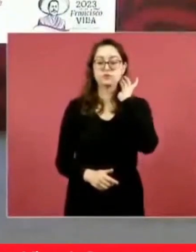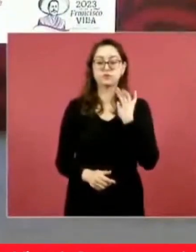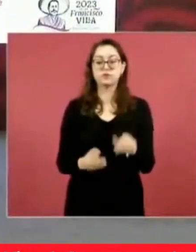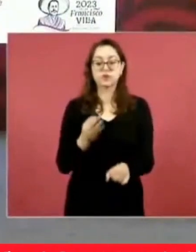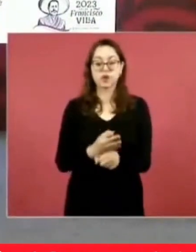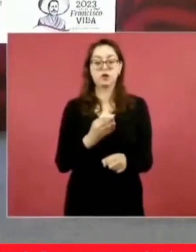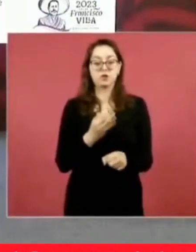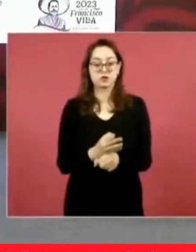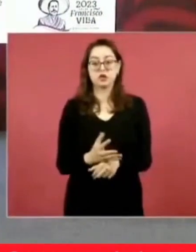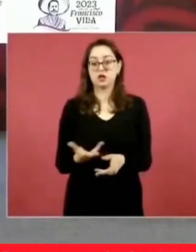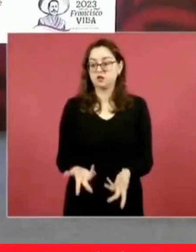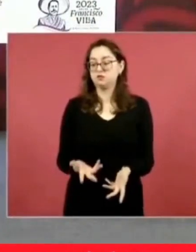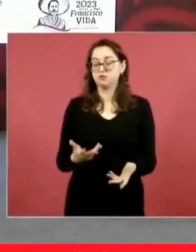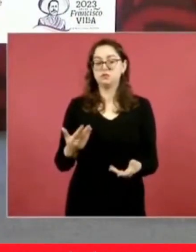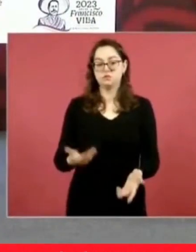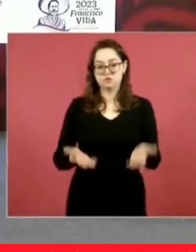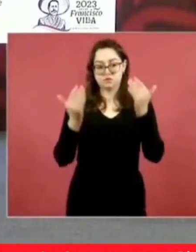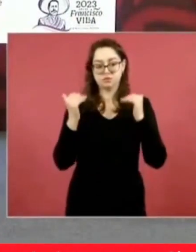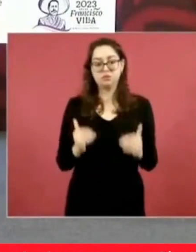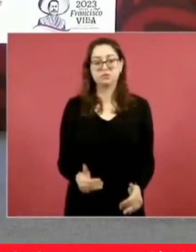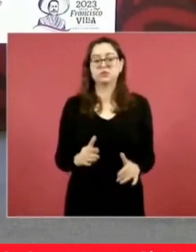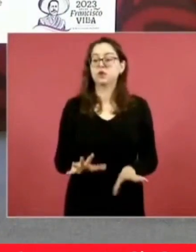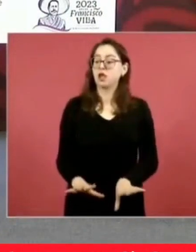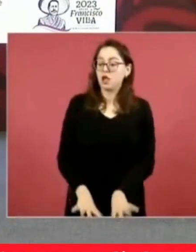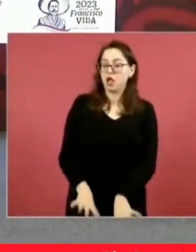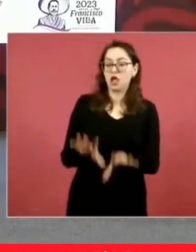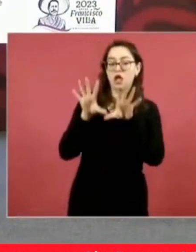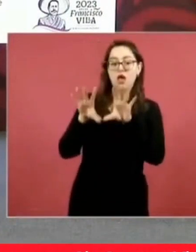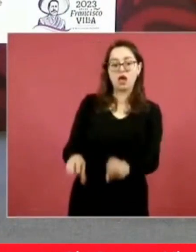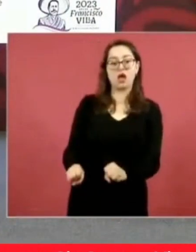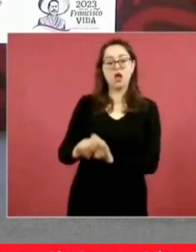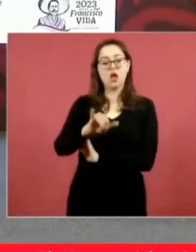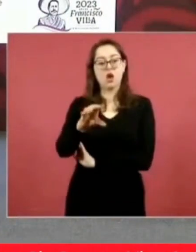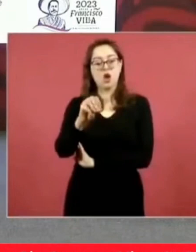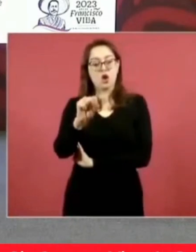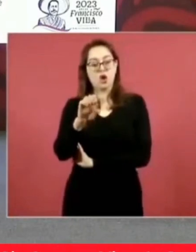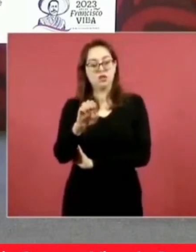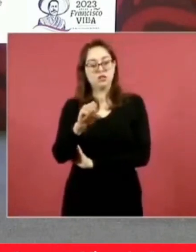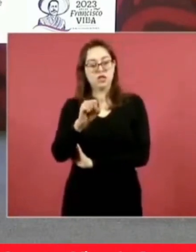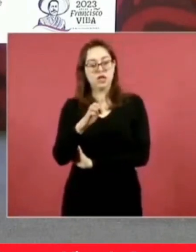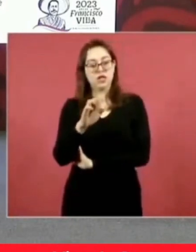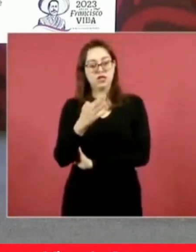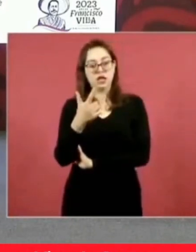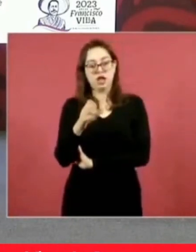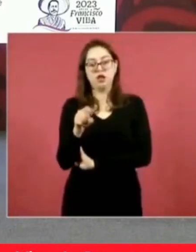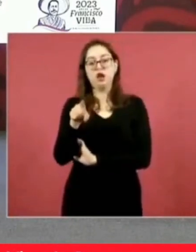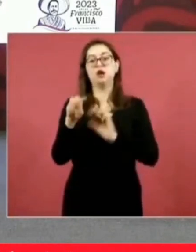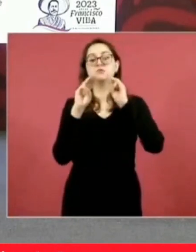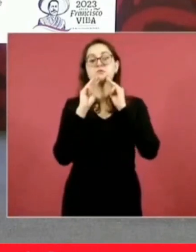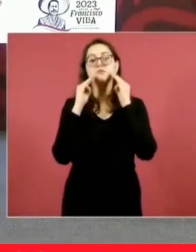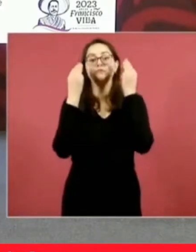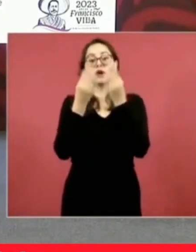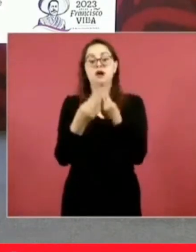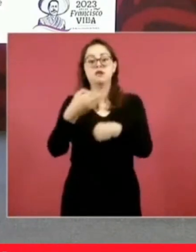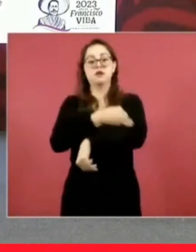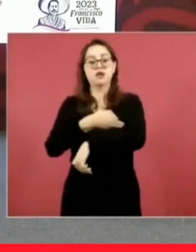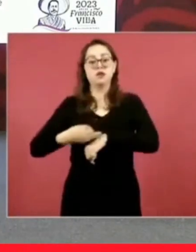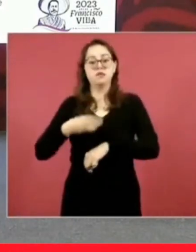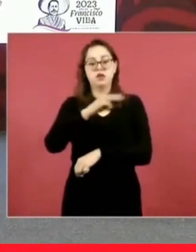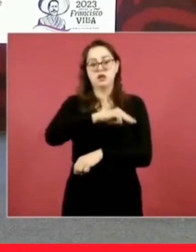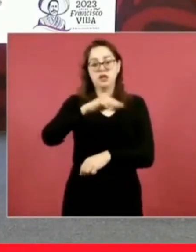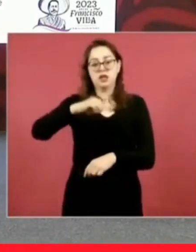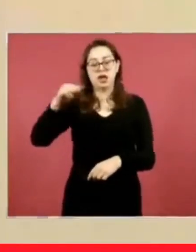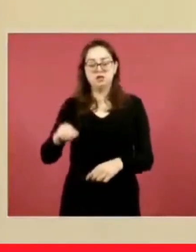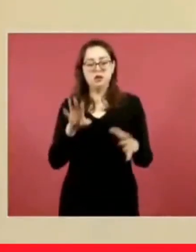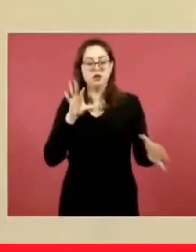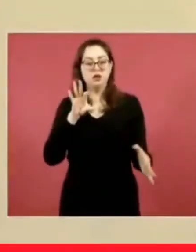relevantes José Sergio n es un presunto integrante del grupo criminal de La Familia Michoacana é fue detenido por la fiscalía del